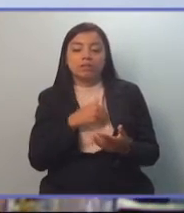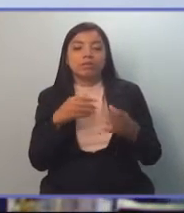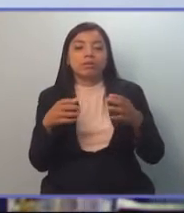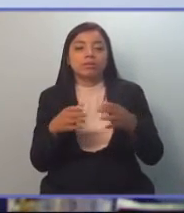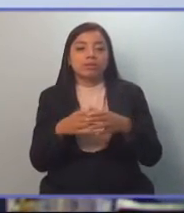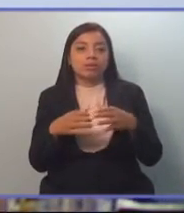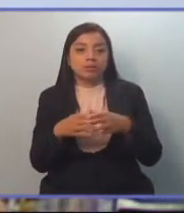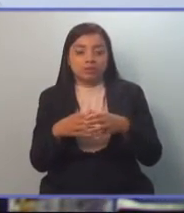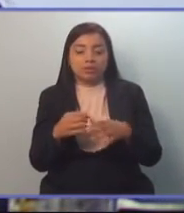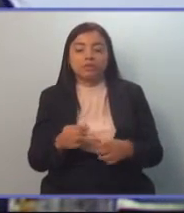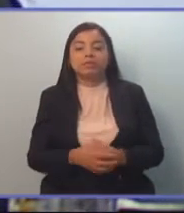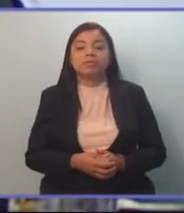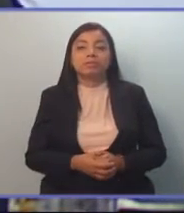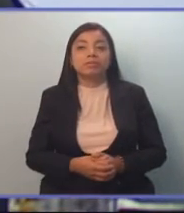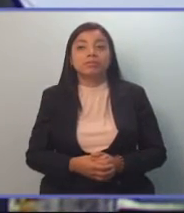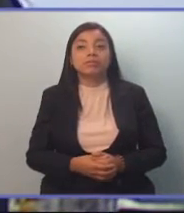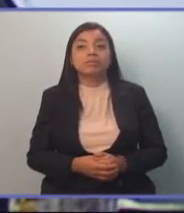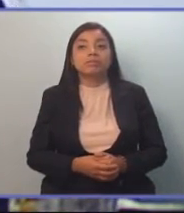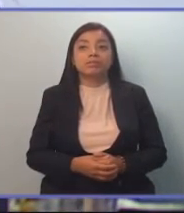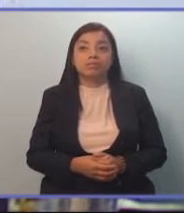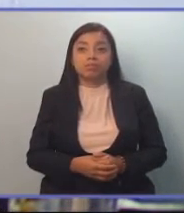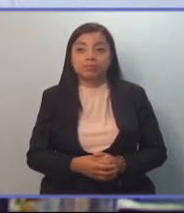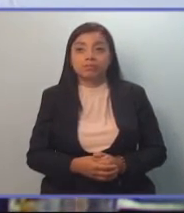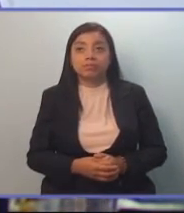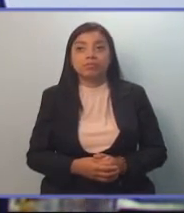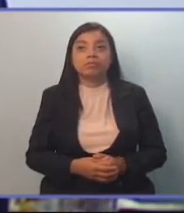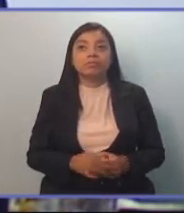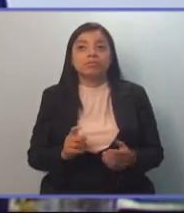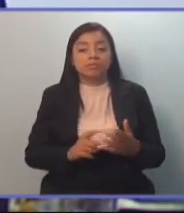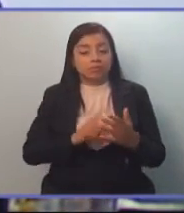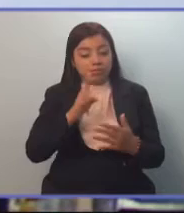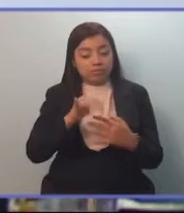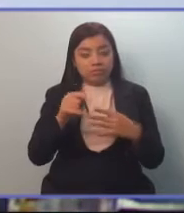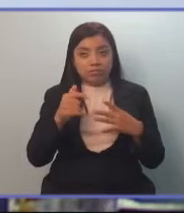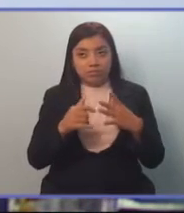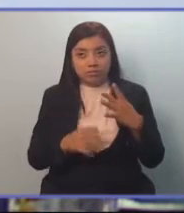la Comisión. Procedo con el proyecto de decreto.